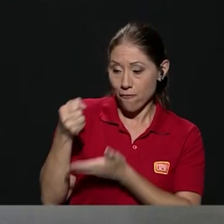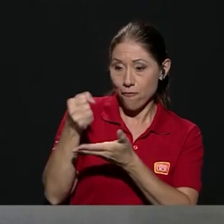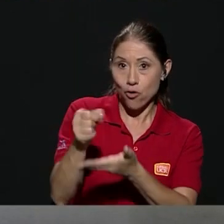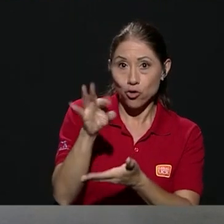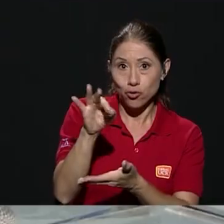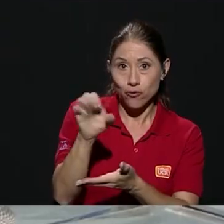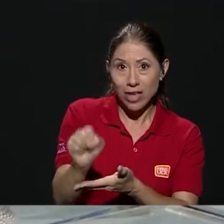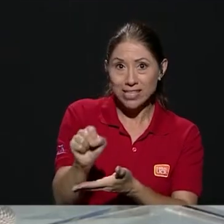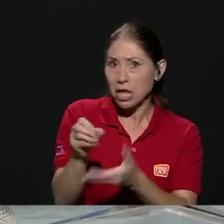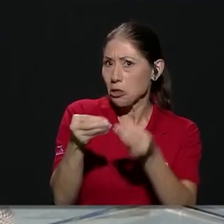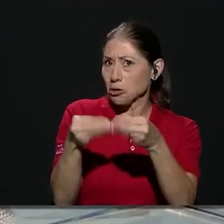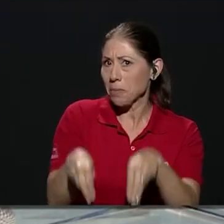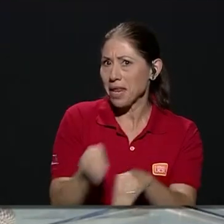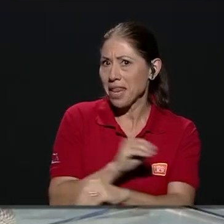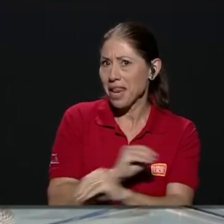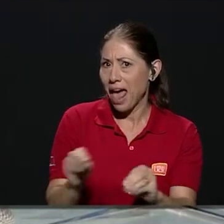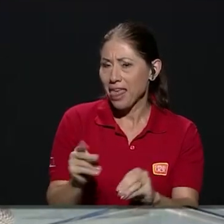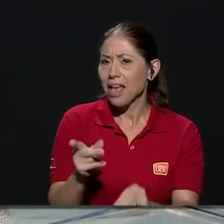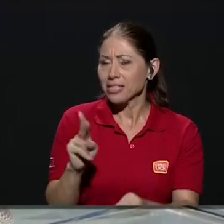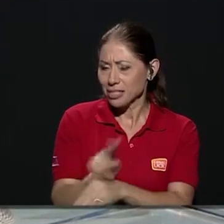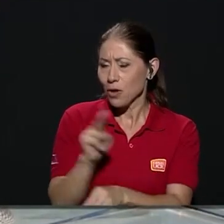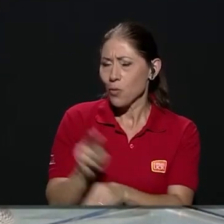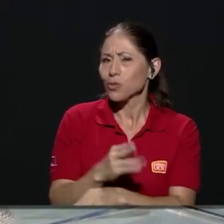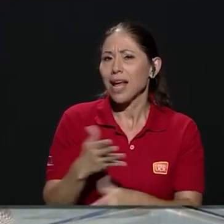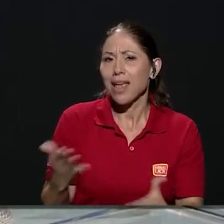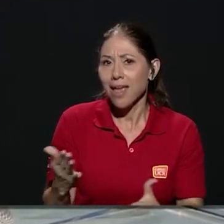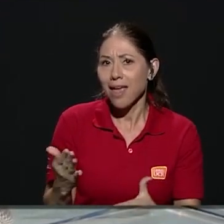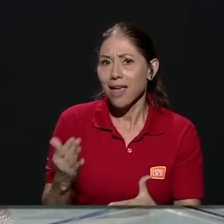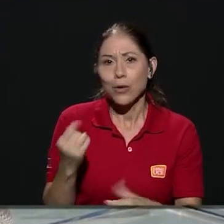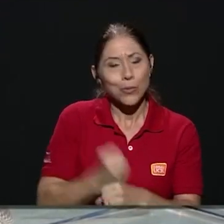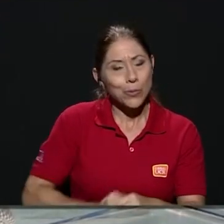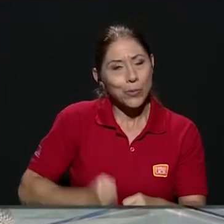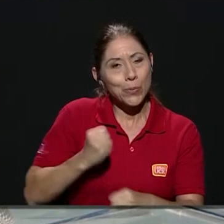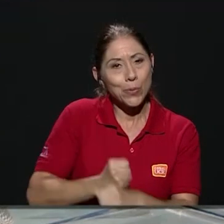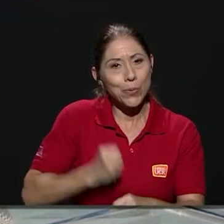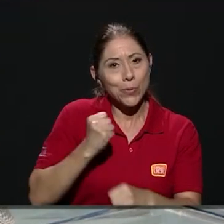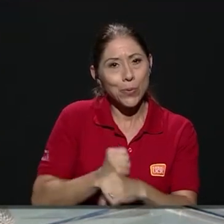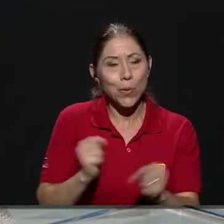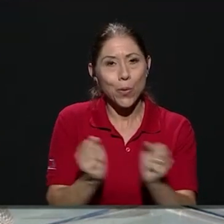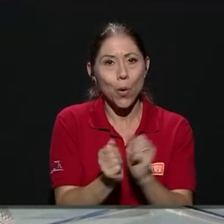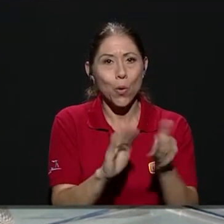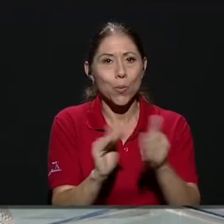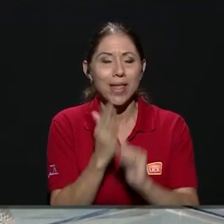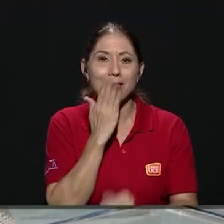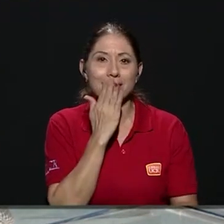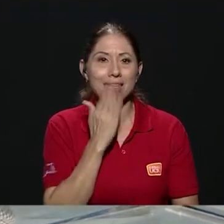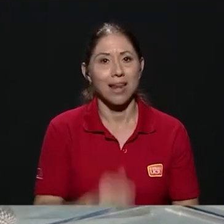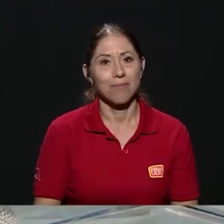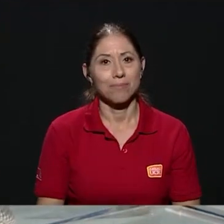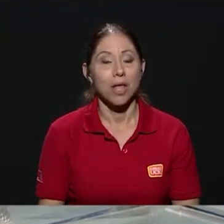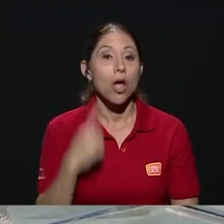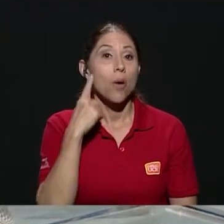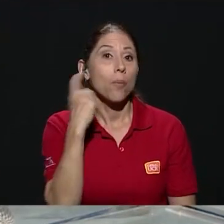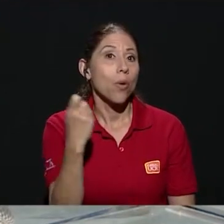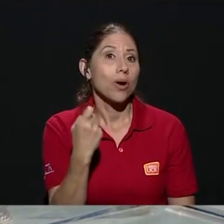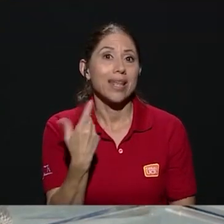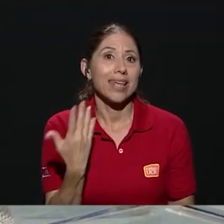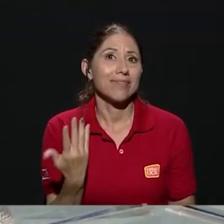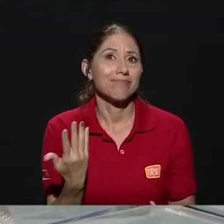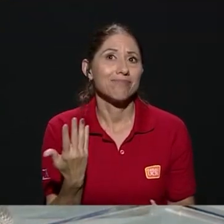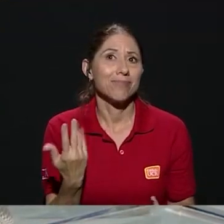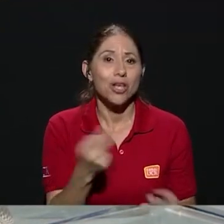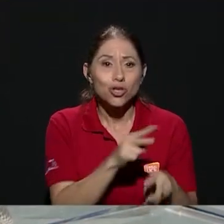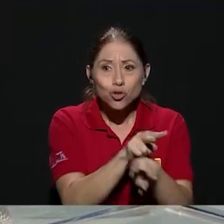que no se pierde absolutamente nada, es en el trabajo que hacemos con comunidad indígena, porque supervisar una práctica, no podría